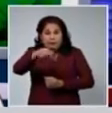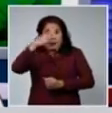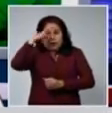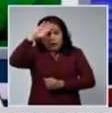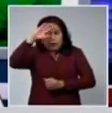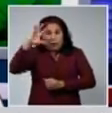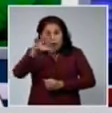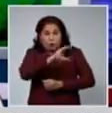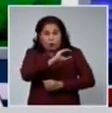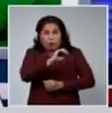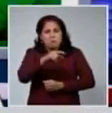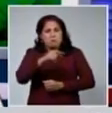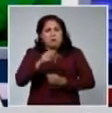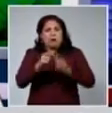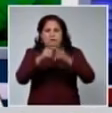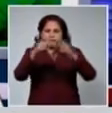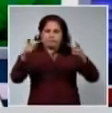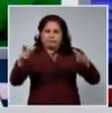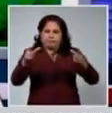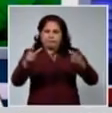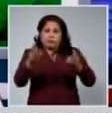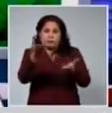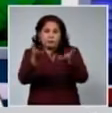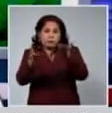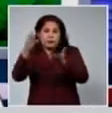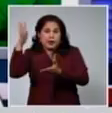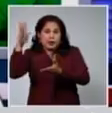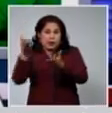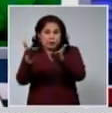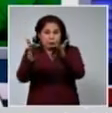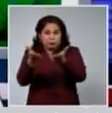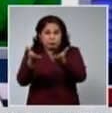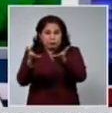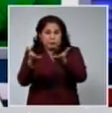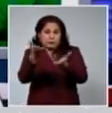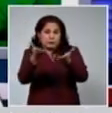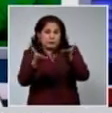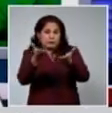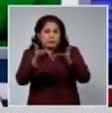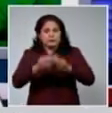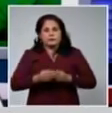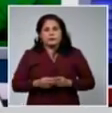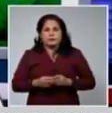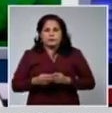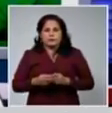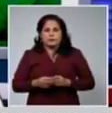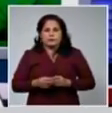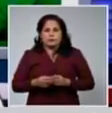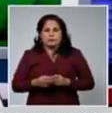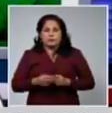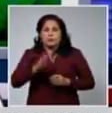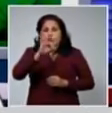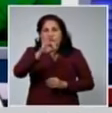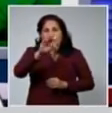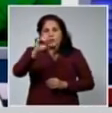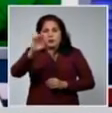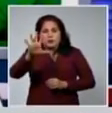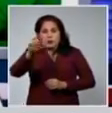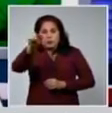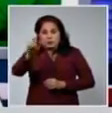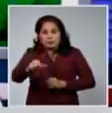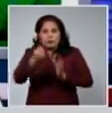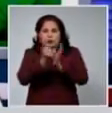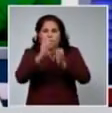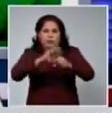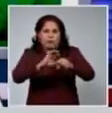comparación con el imputado en comparación con el día de los 805 casos confirmaron